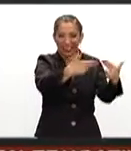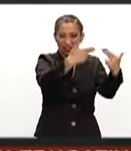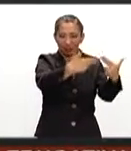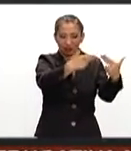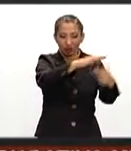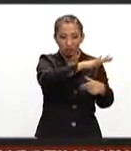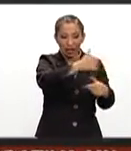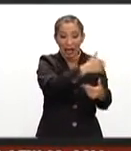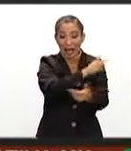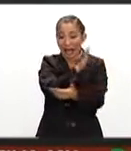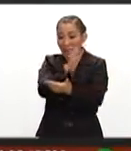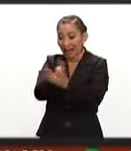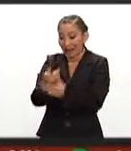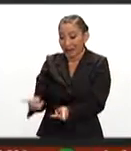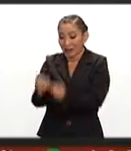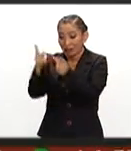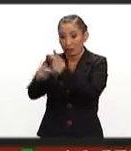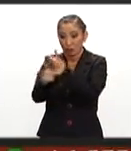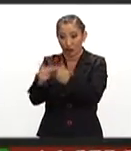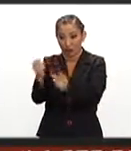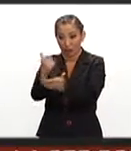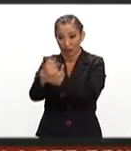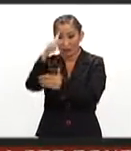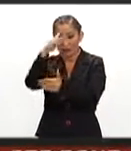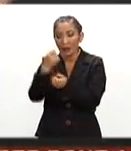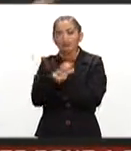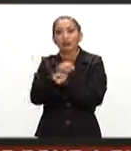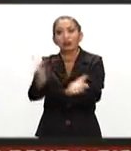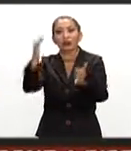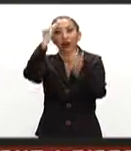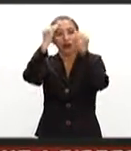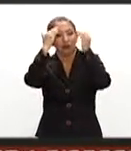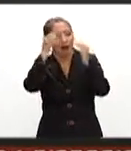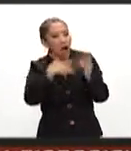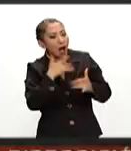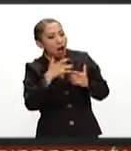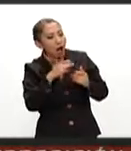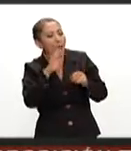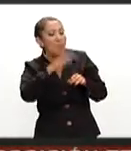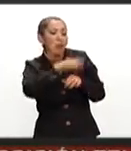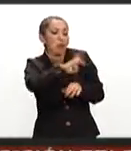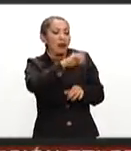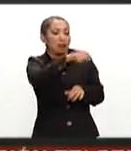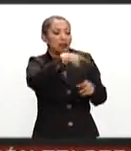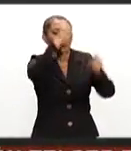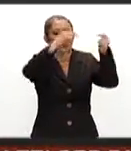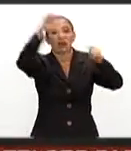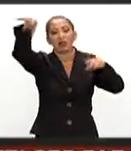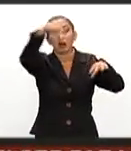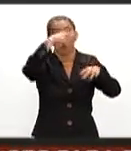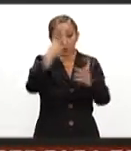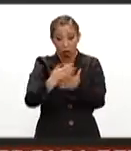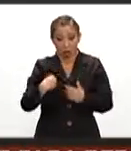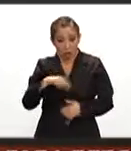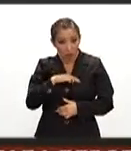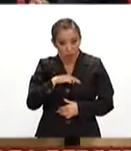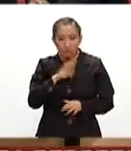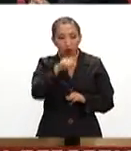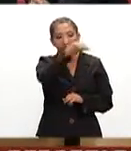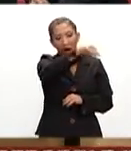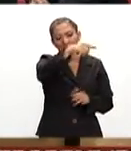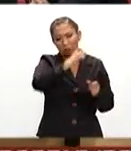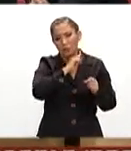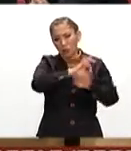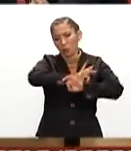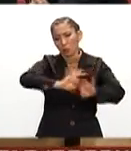entra a la Ciudad de México y su producto se da a conocer, pues pueda él abarcar más tiendas, no solo la nuestra, ¿no? Pero el chiste